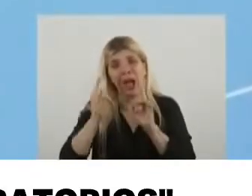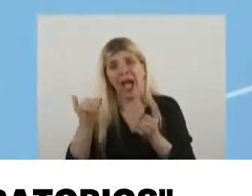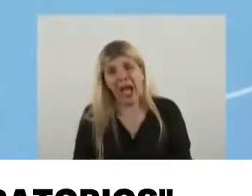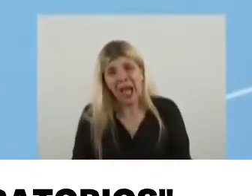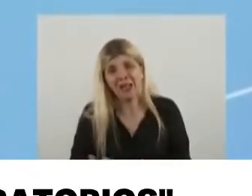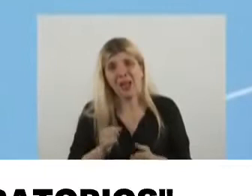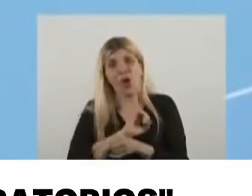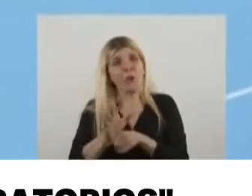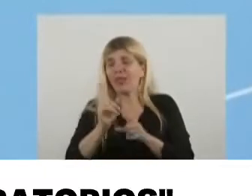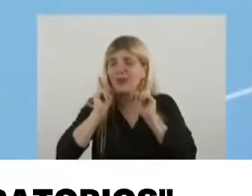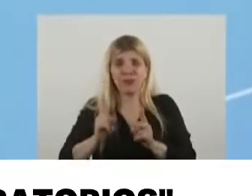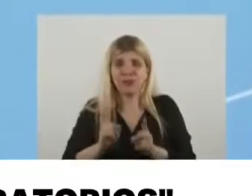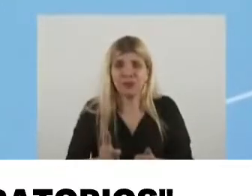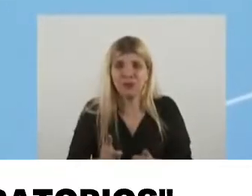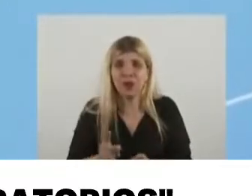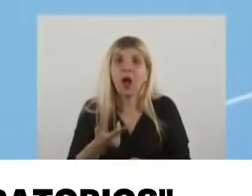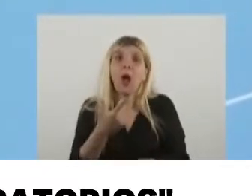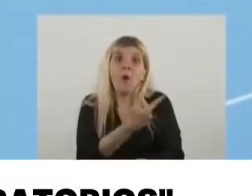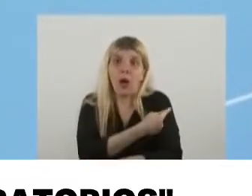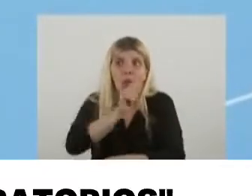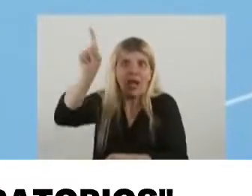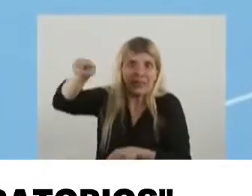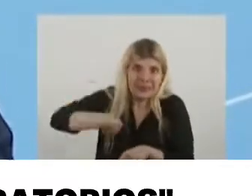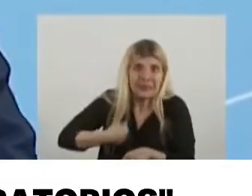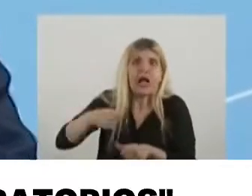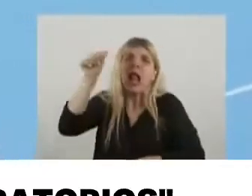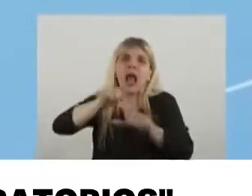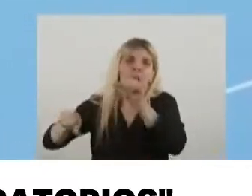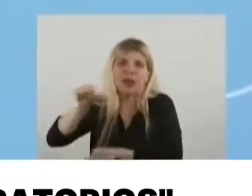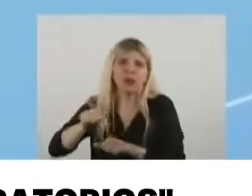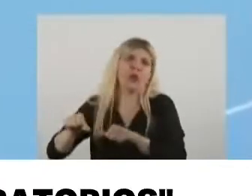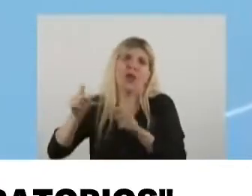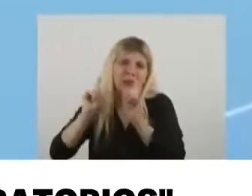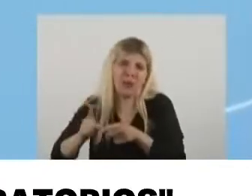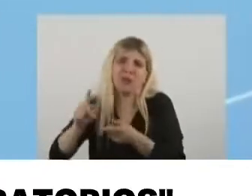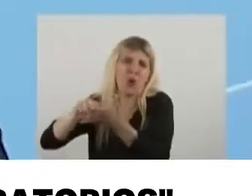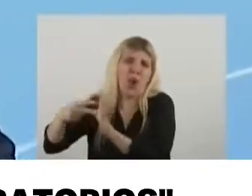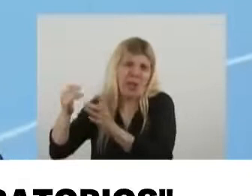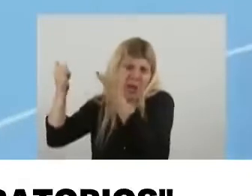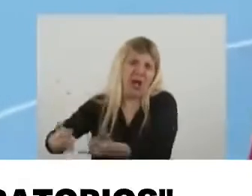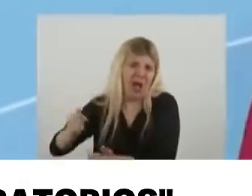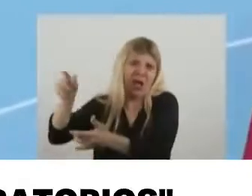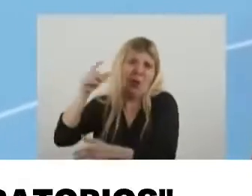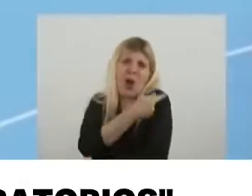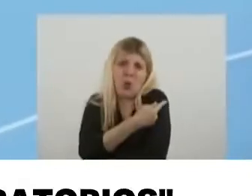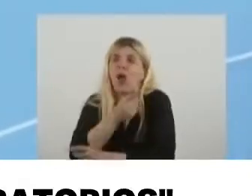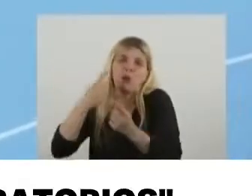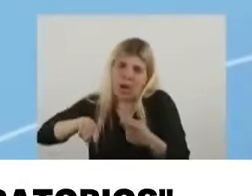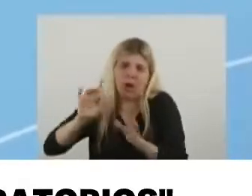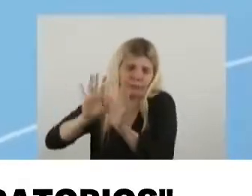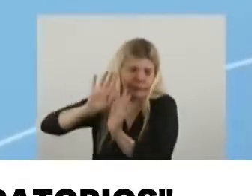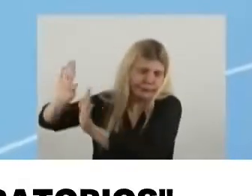de vacuna cara llegando los laboratorios se perdían con la vacuna hay a ellos la vacuna estará llegando